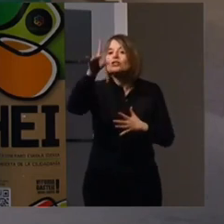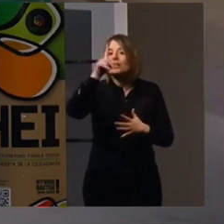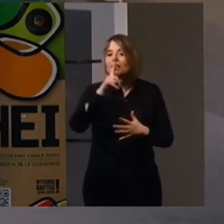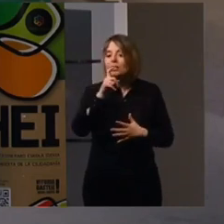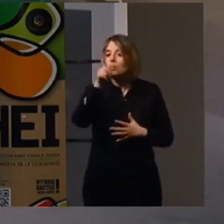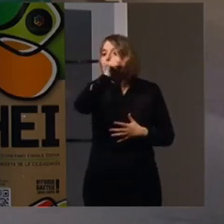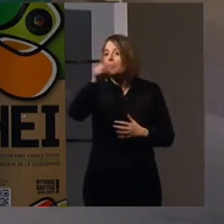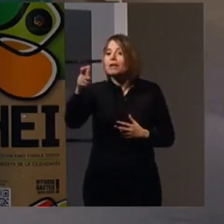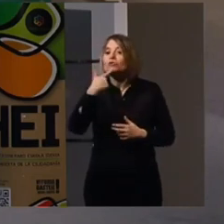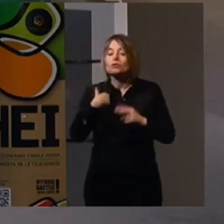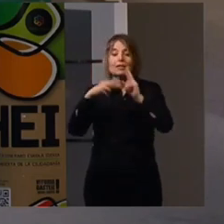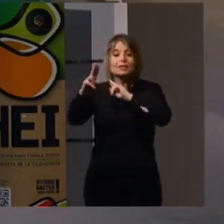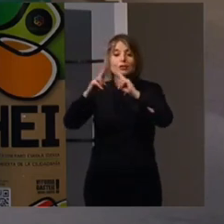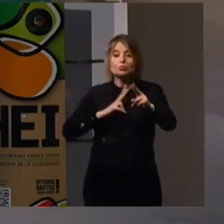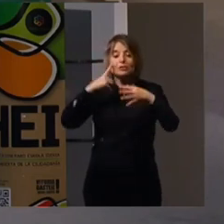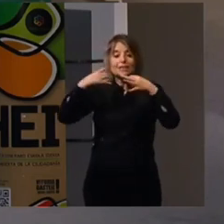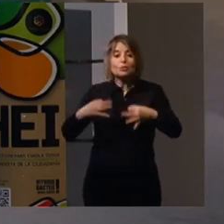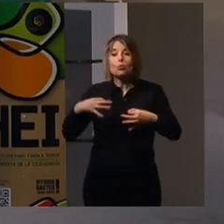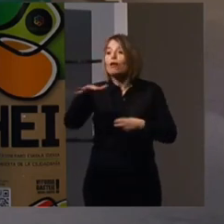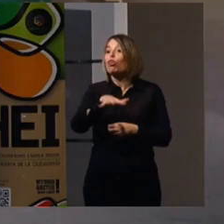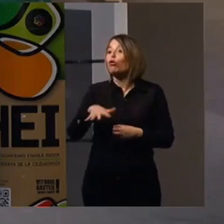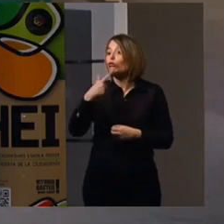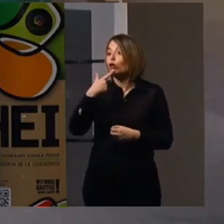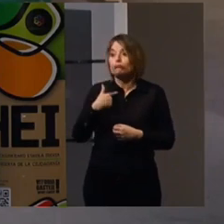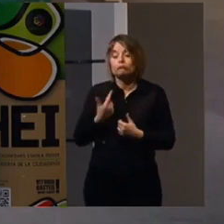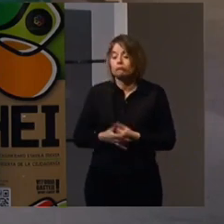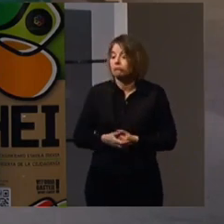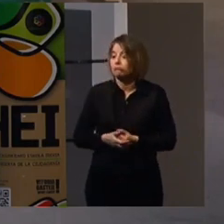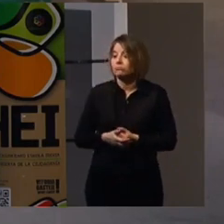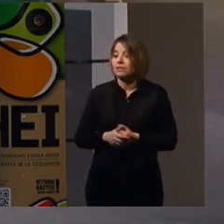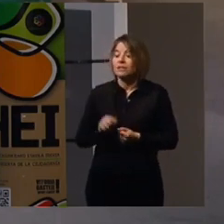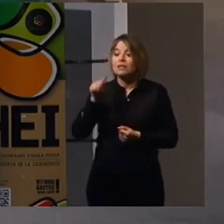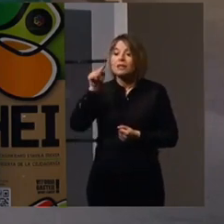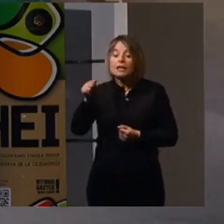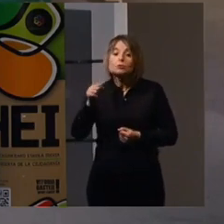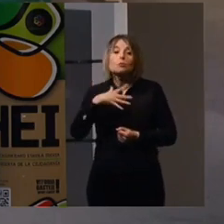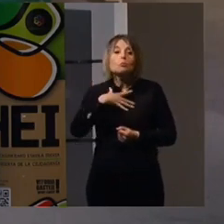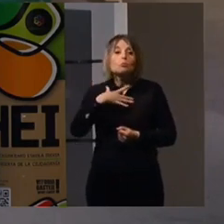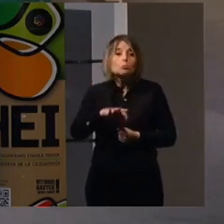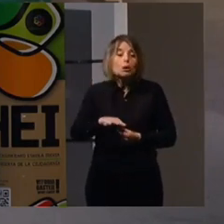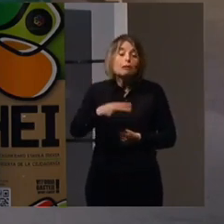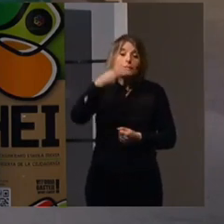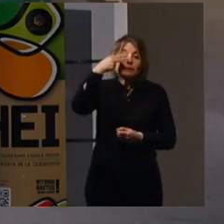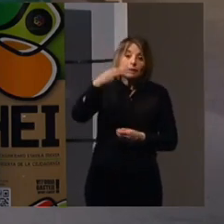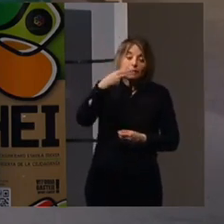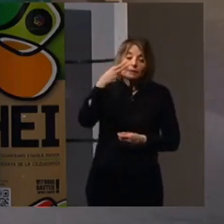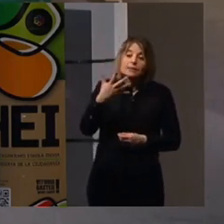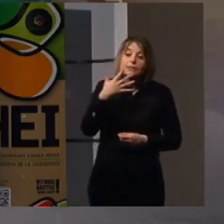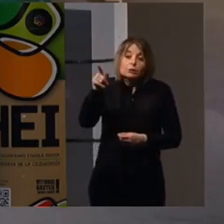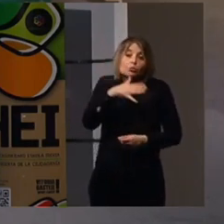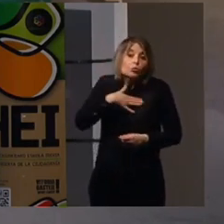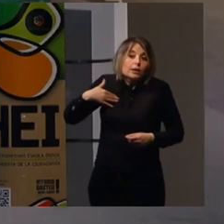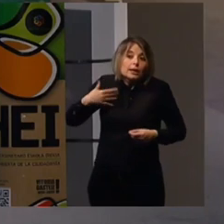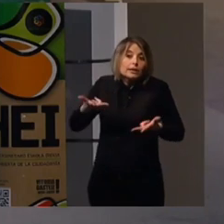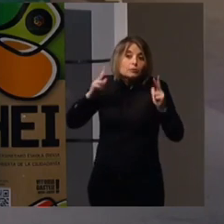hay poca gente que te pueda contestar con seguridad dónde va a estar. Eso puede ser muy liberador si es porque tú